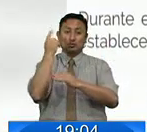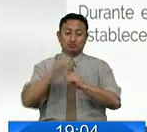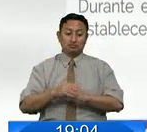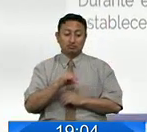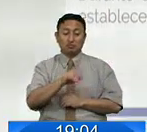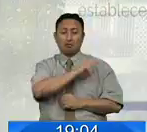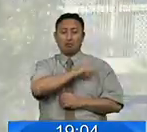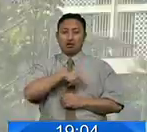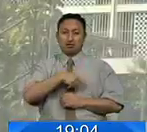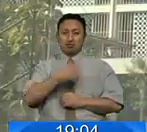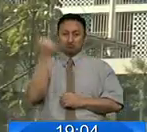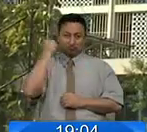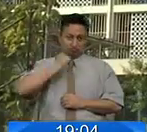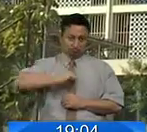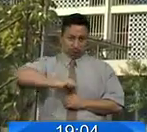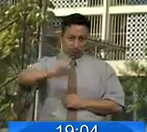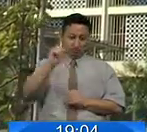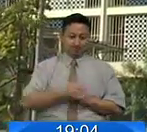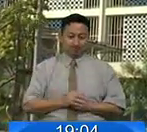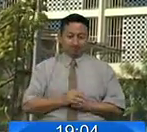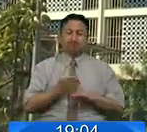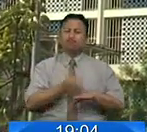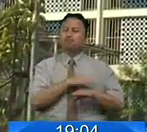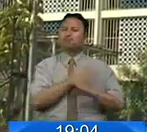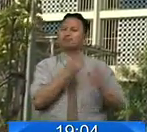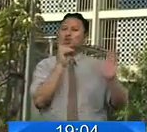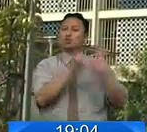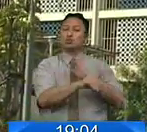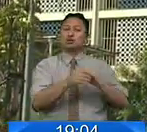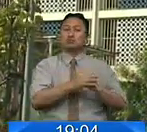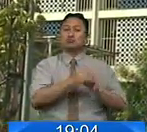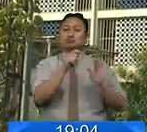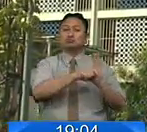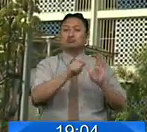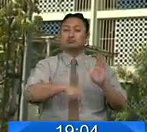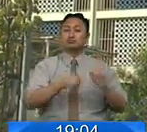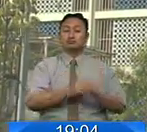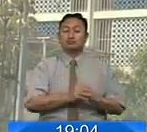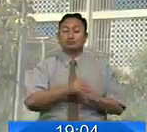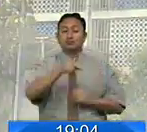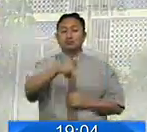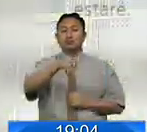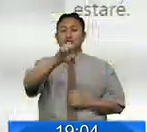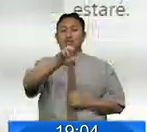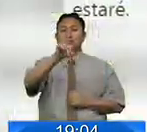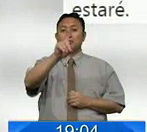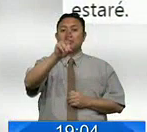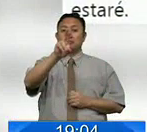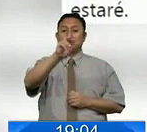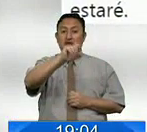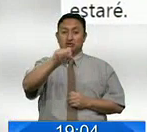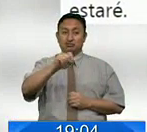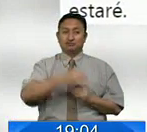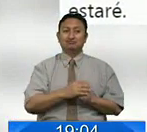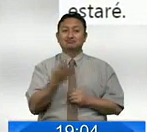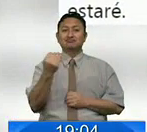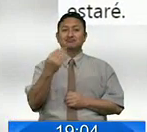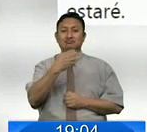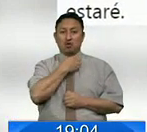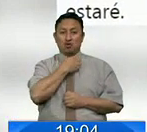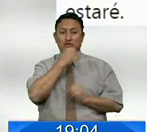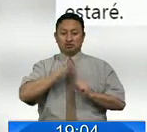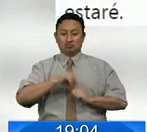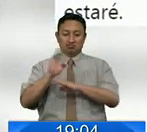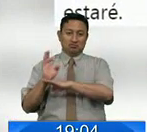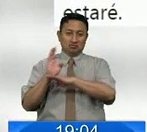con fines personales la denuncia fue interpuesta por el abogado guayaquileño pedro granja el 14 de agosto mismo que deberá